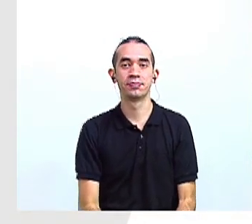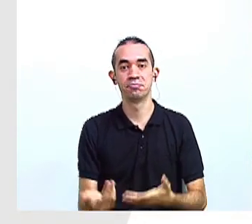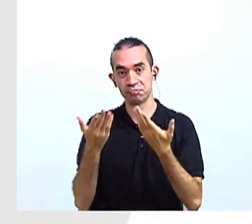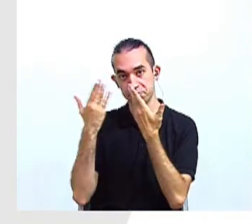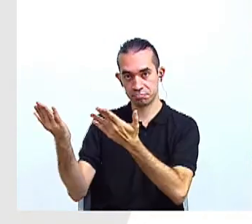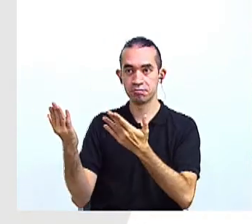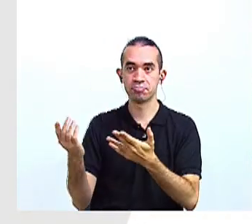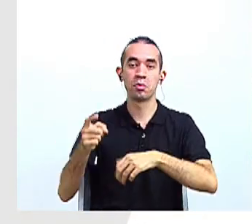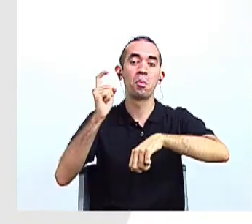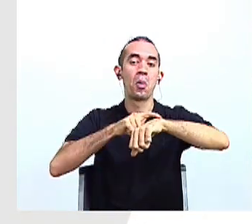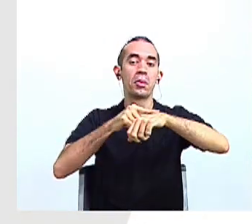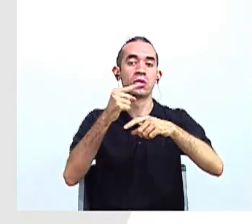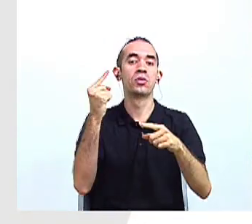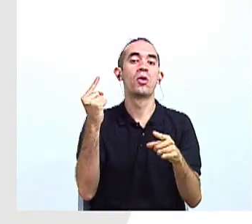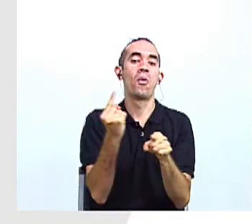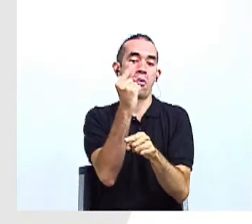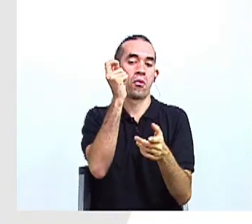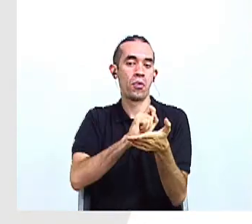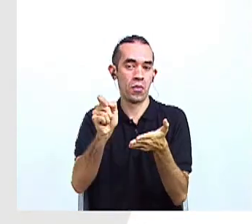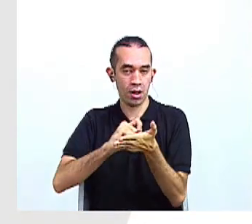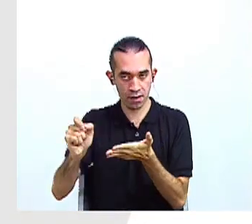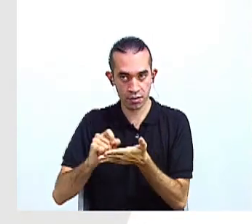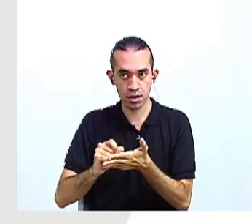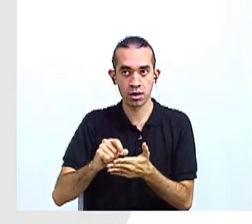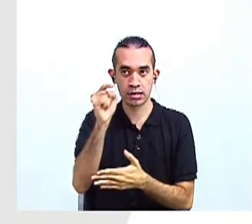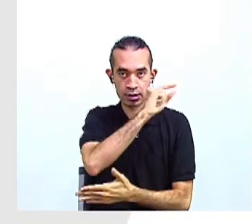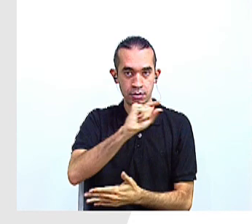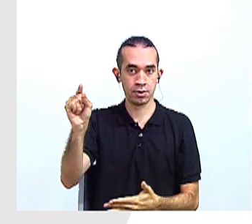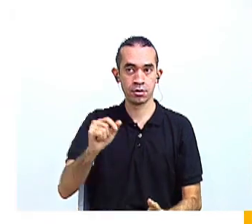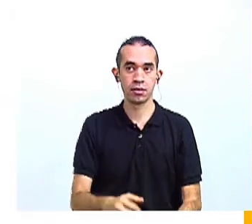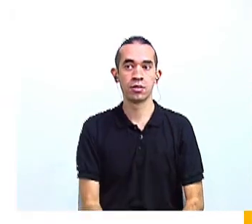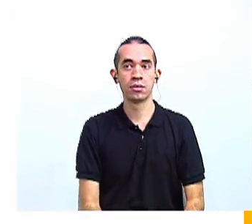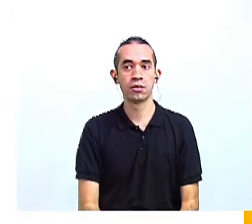Este es el momento ortográfico de la semana.